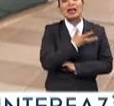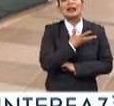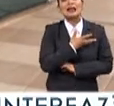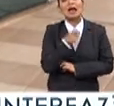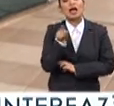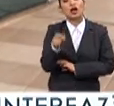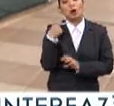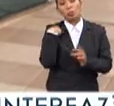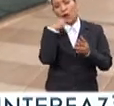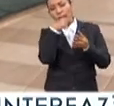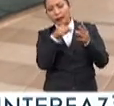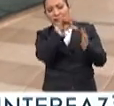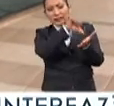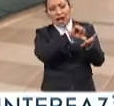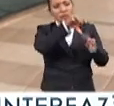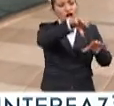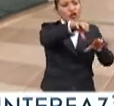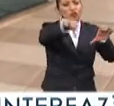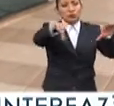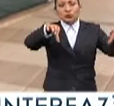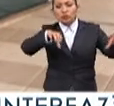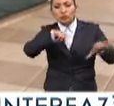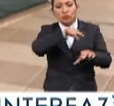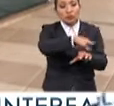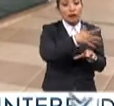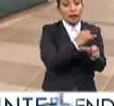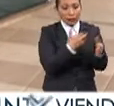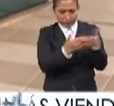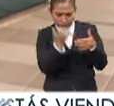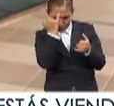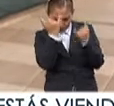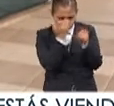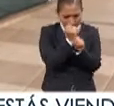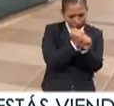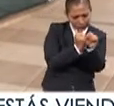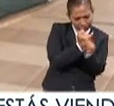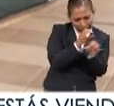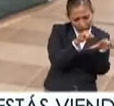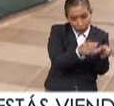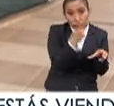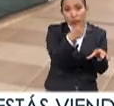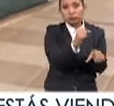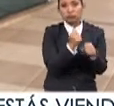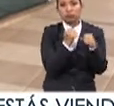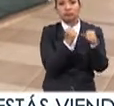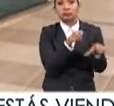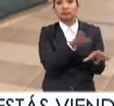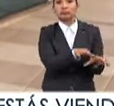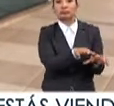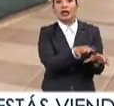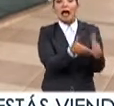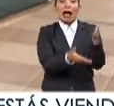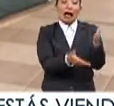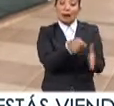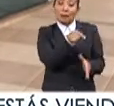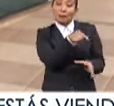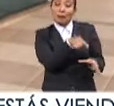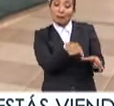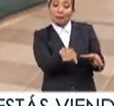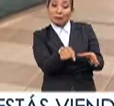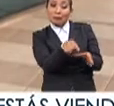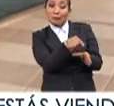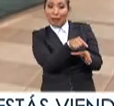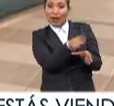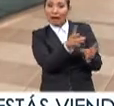puntos unos centros unos equis centros en donde la innovación la investigación es su fortaleza a veces eso